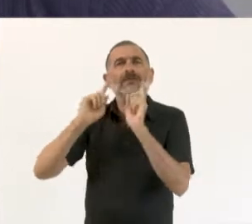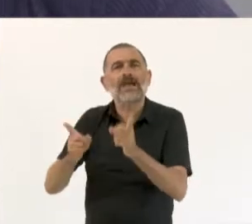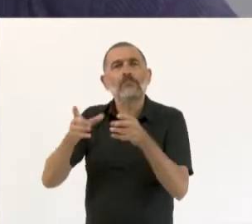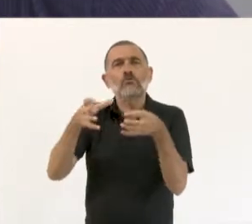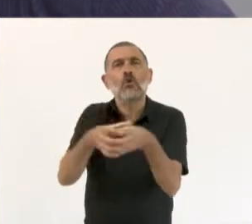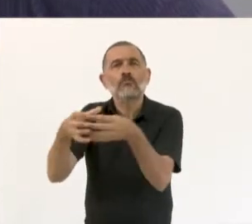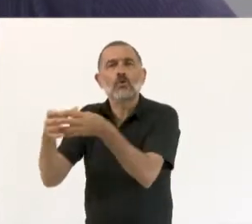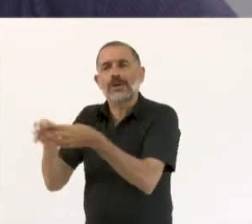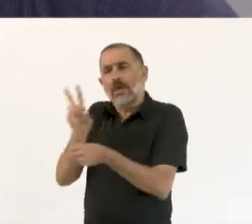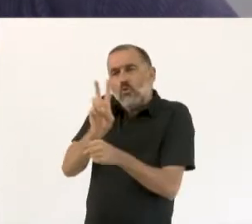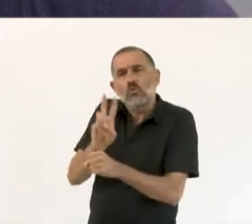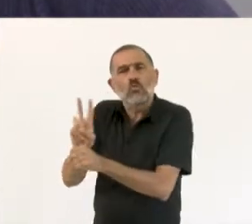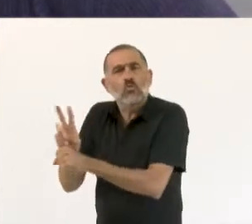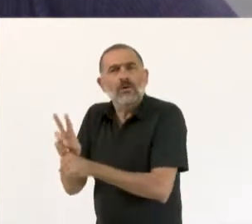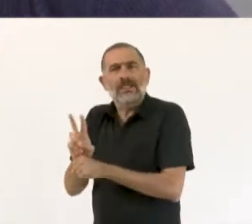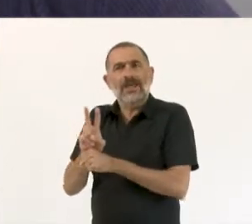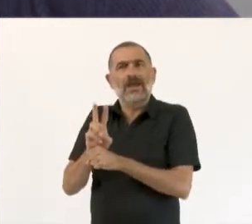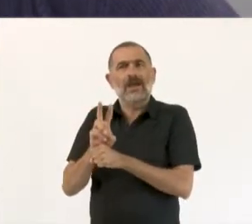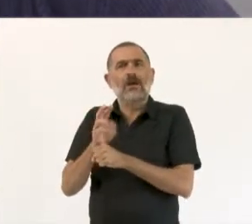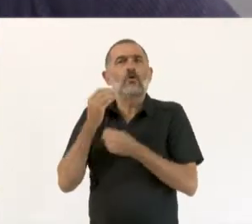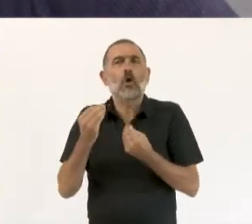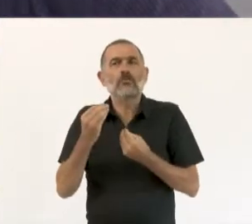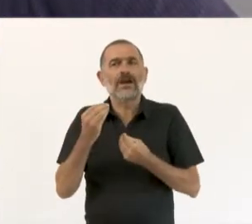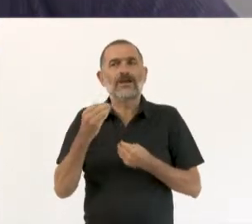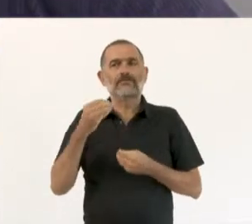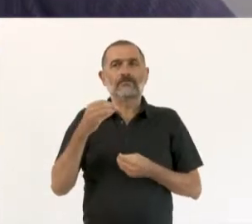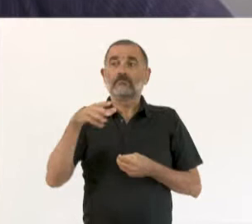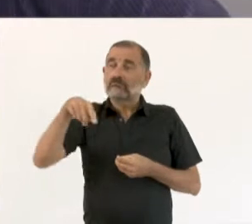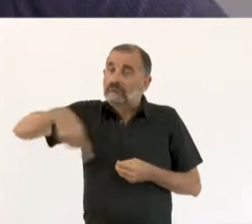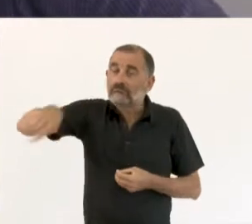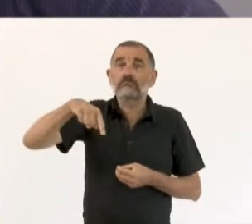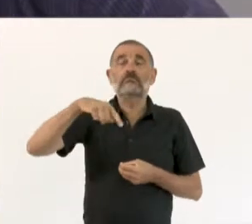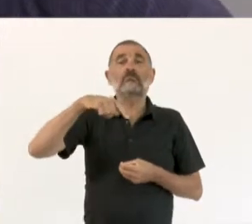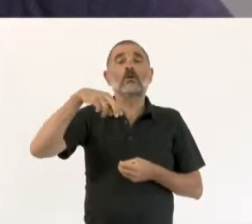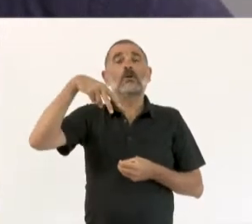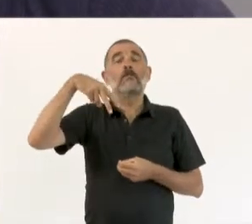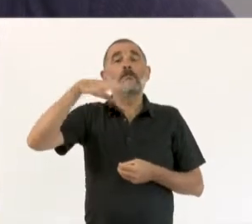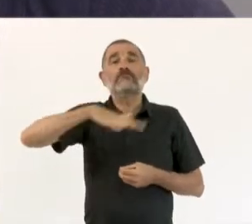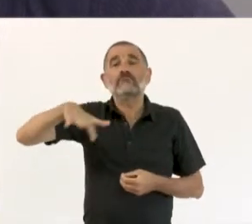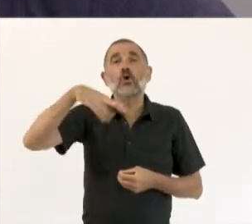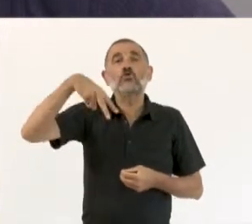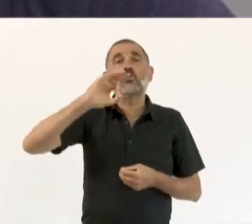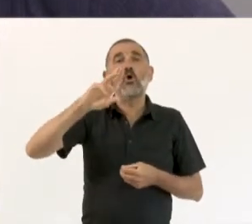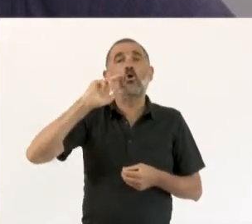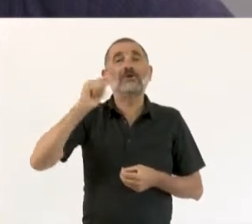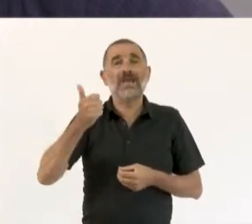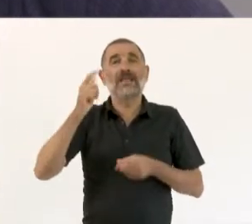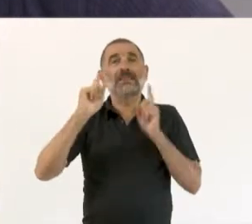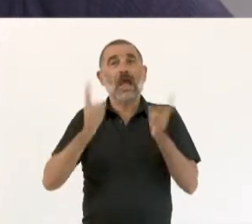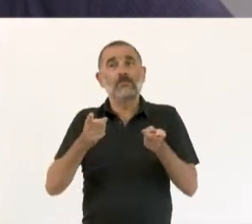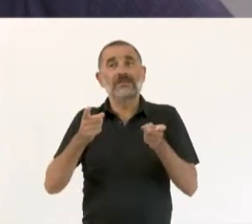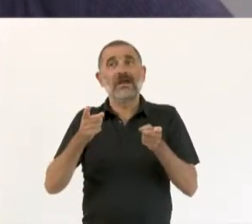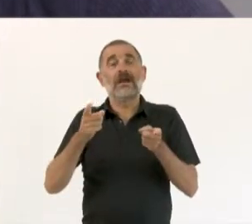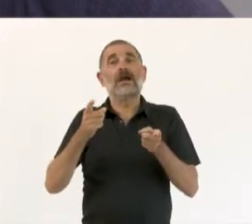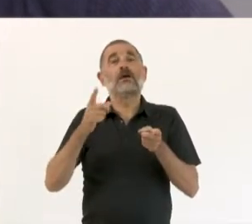Molino de Torres, la Noria de Baracaldo, varios lugares históricos de la ciudad. A su vez, también paralelo a eso, teníamos un programa de arqueología en la